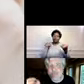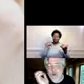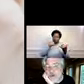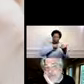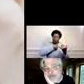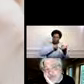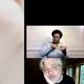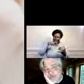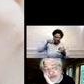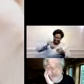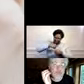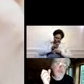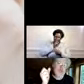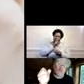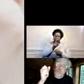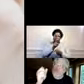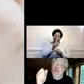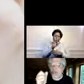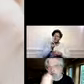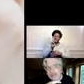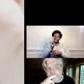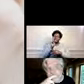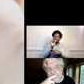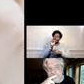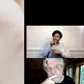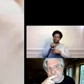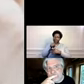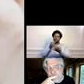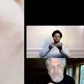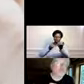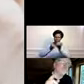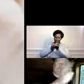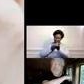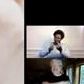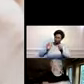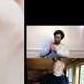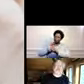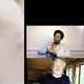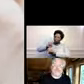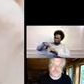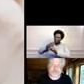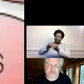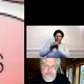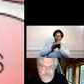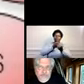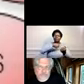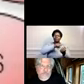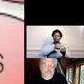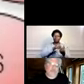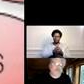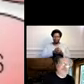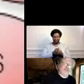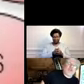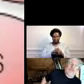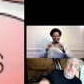necesitamos, necesitamos asegurarnos que nuestros profesionales de soporte directo que tengan nuestro respaldo. Próxima